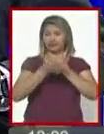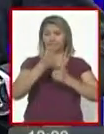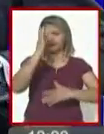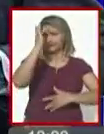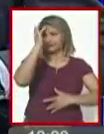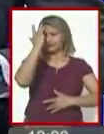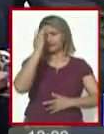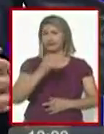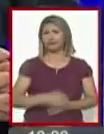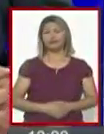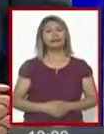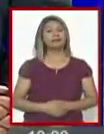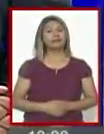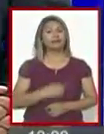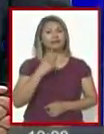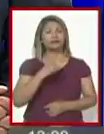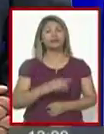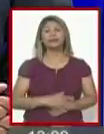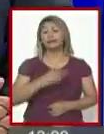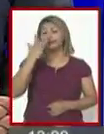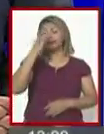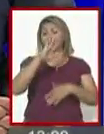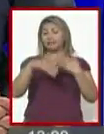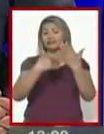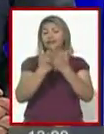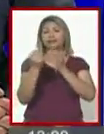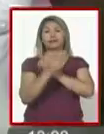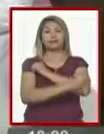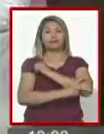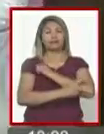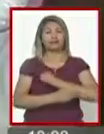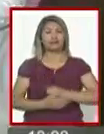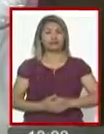los enfermos es para los enfermos con cáncer en todo el país.